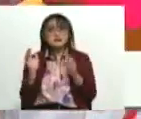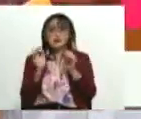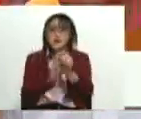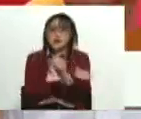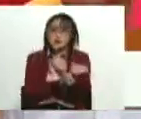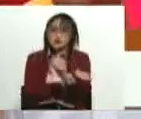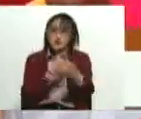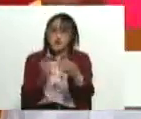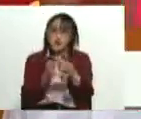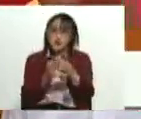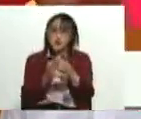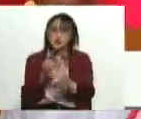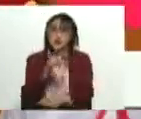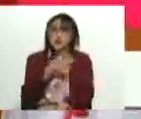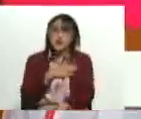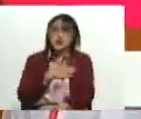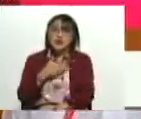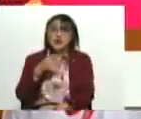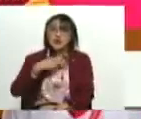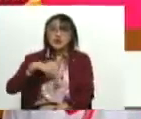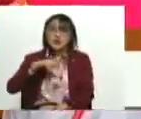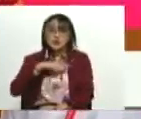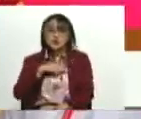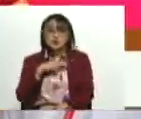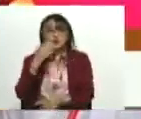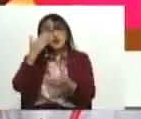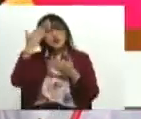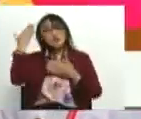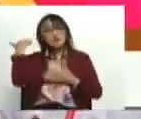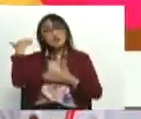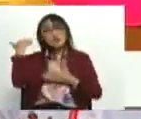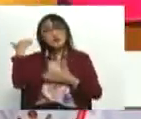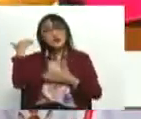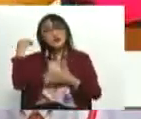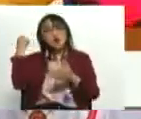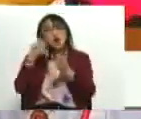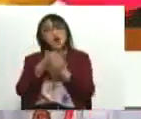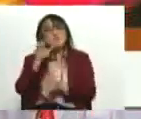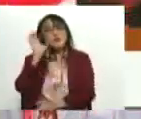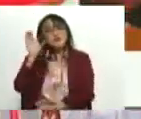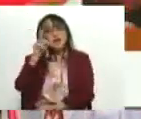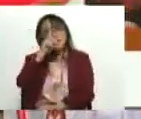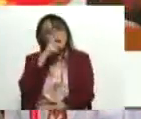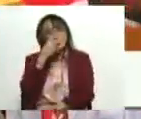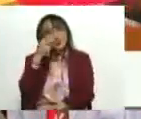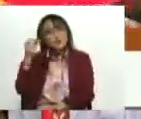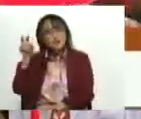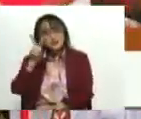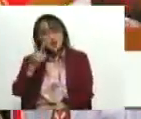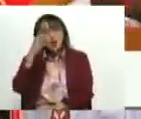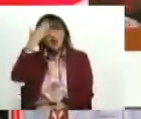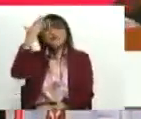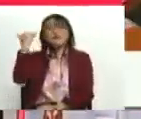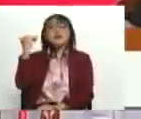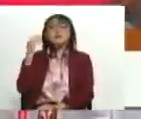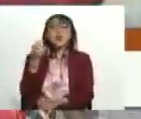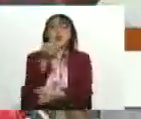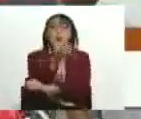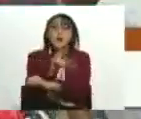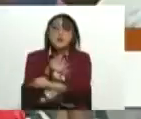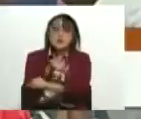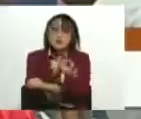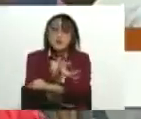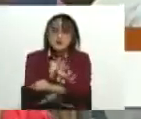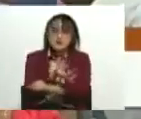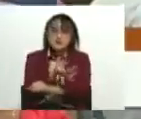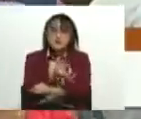medios, pretende que nosotros nos olvidemos del golpe de Estado del 2002, nos olvidemos de las guarimbas, nos